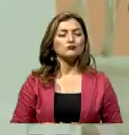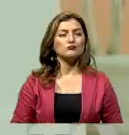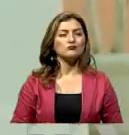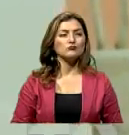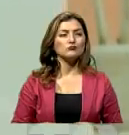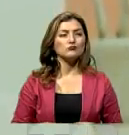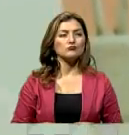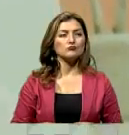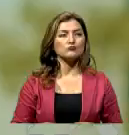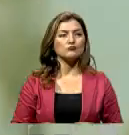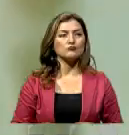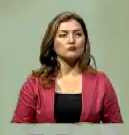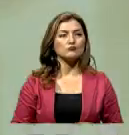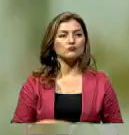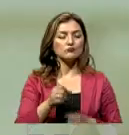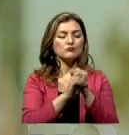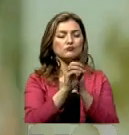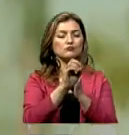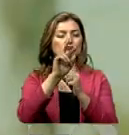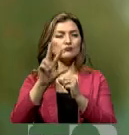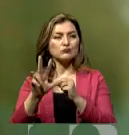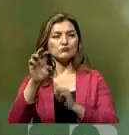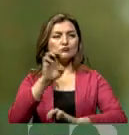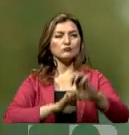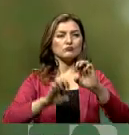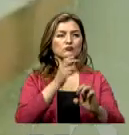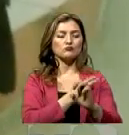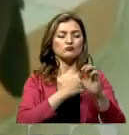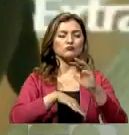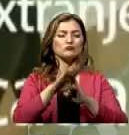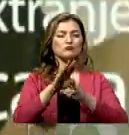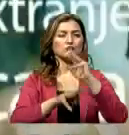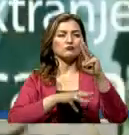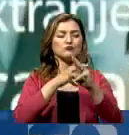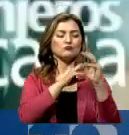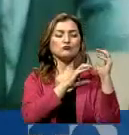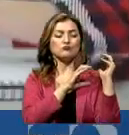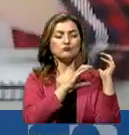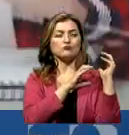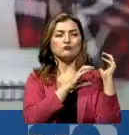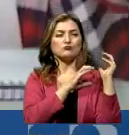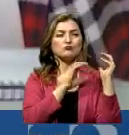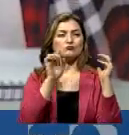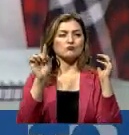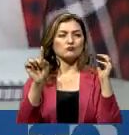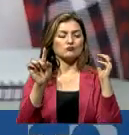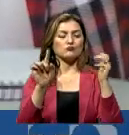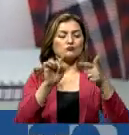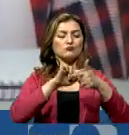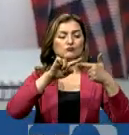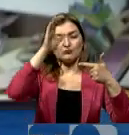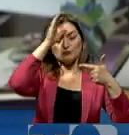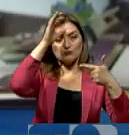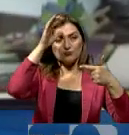recibimos en edición 2023 del west university rankings la universidad san francisco de quito la condición universidad